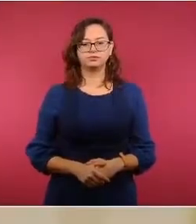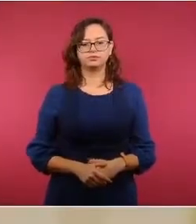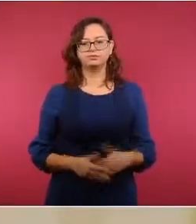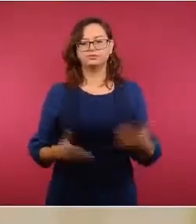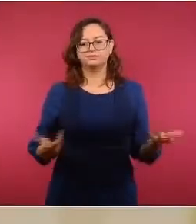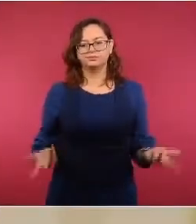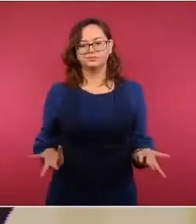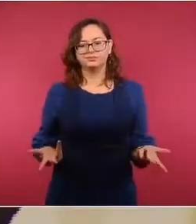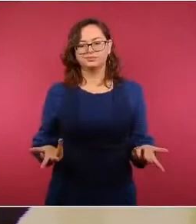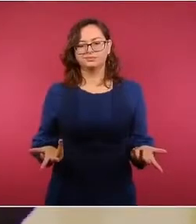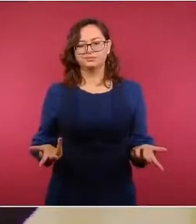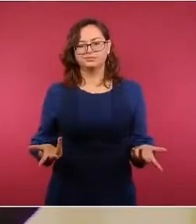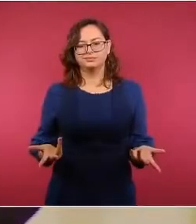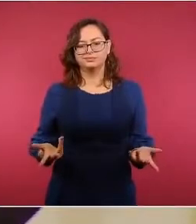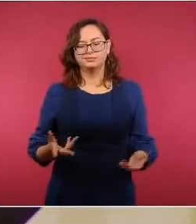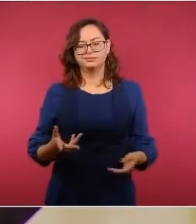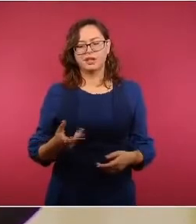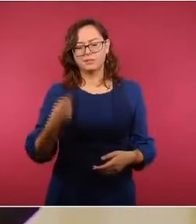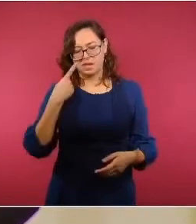irracionalidad